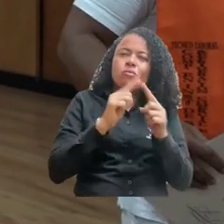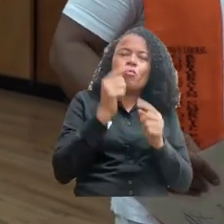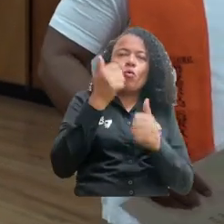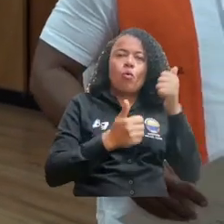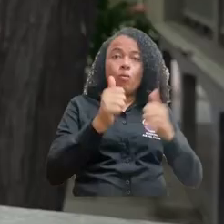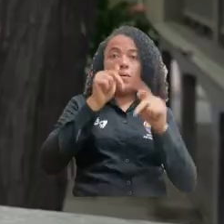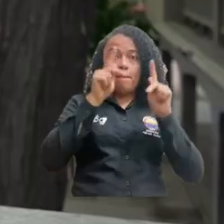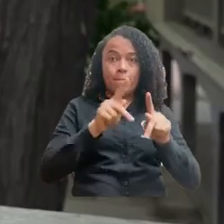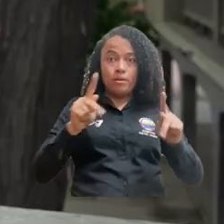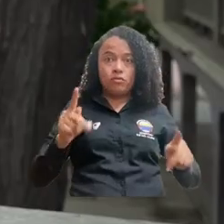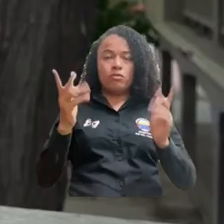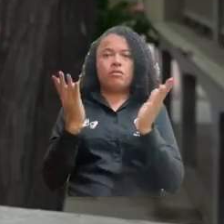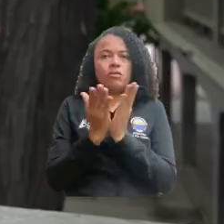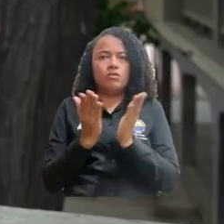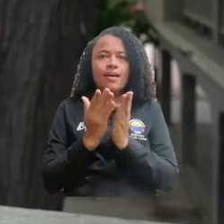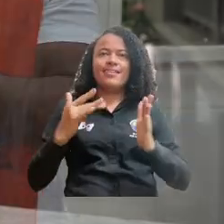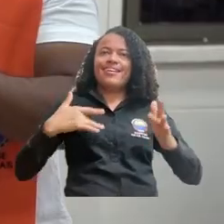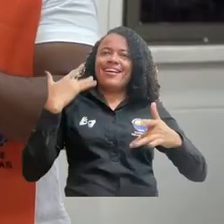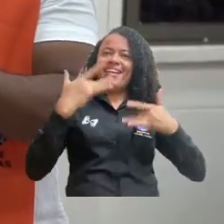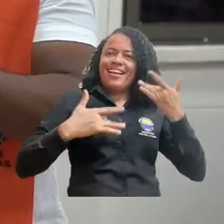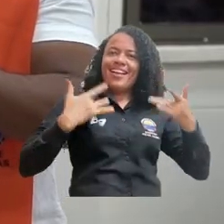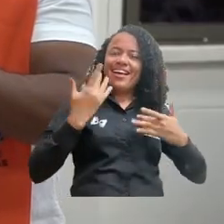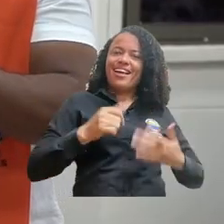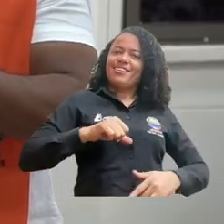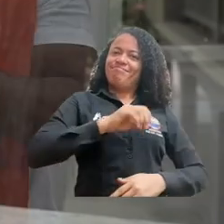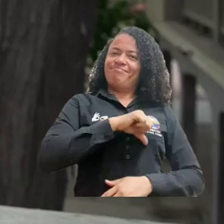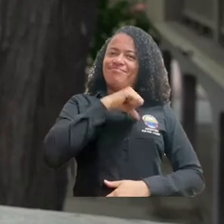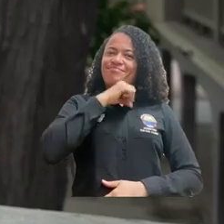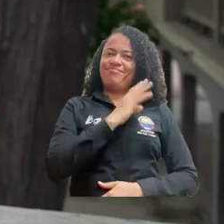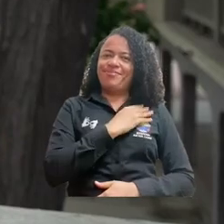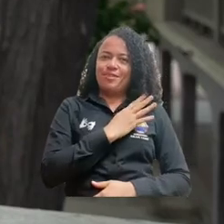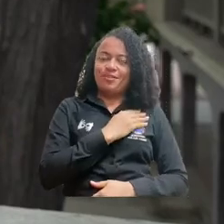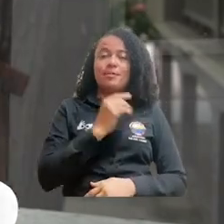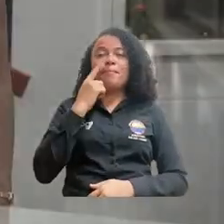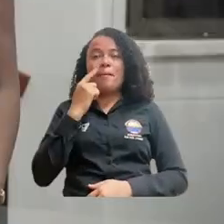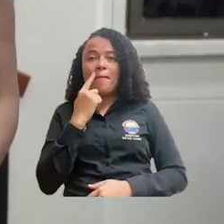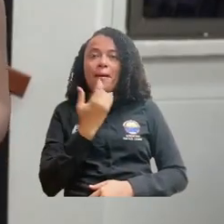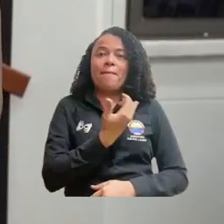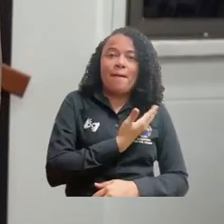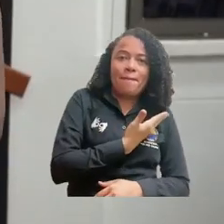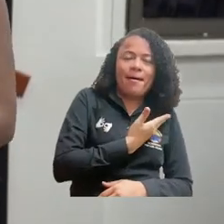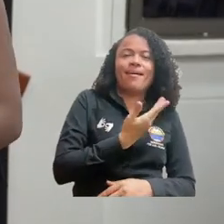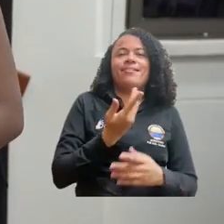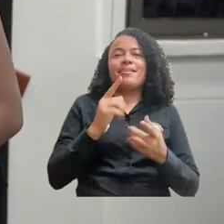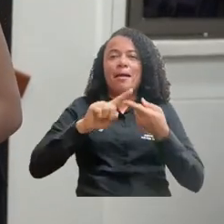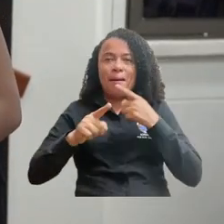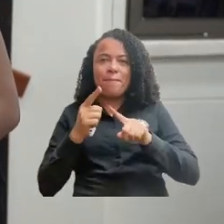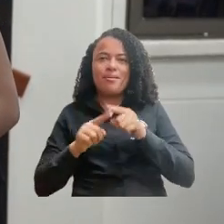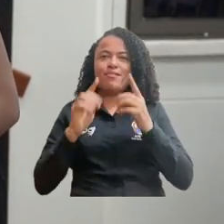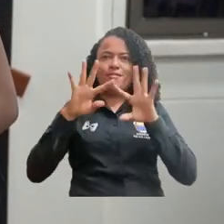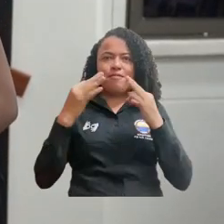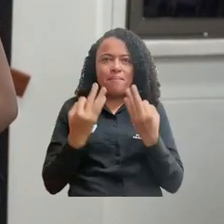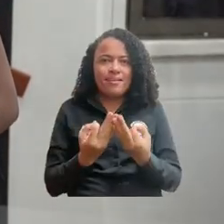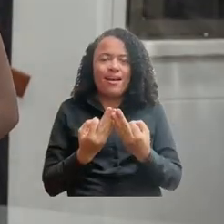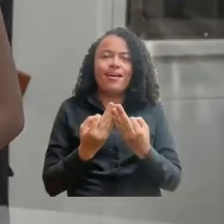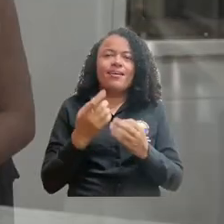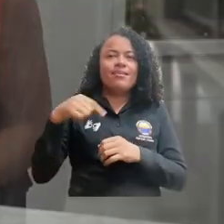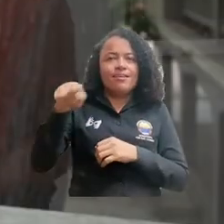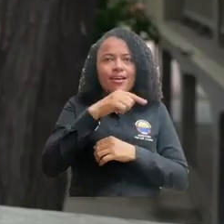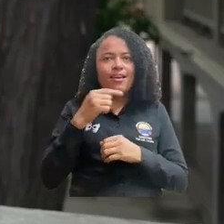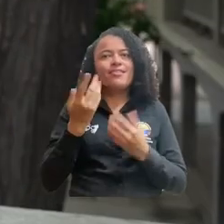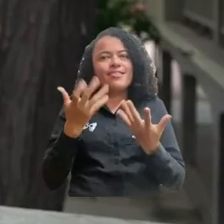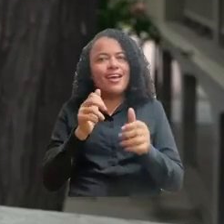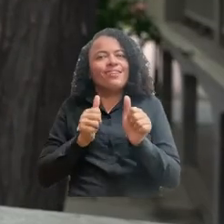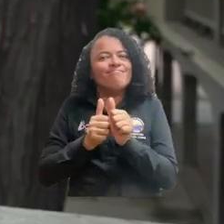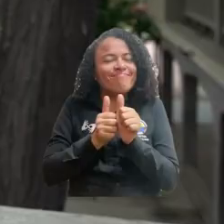ceremonia, buscando a que nuestros estudiantes sientan esa alegría, esa satisfacción, como también los papás, los amigos, los